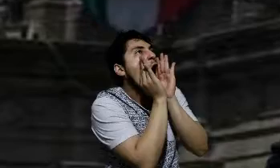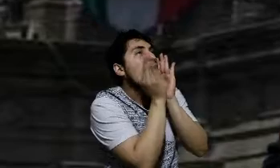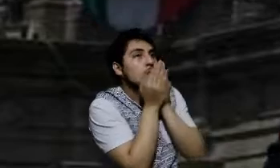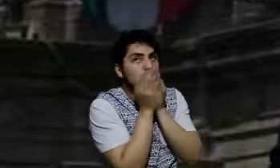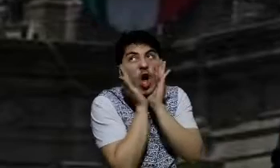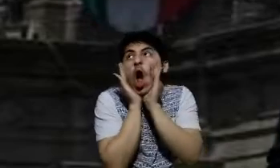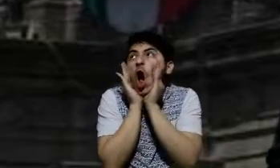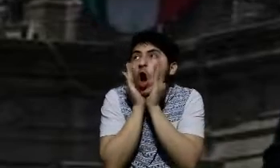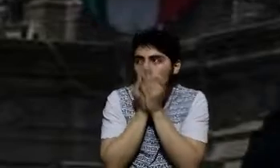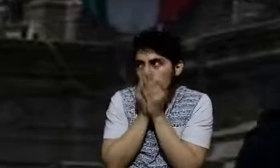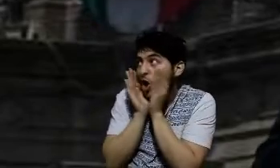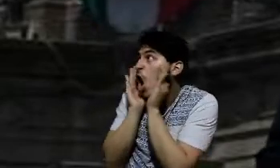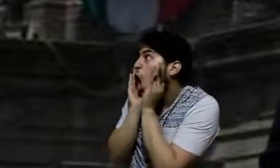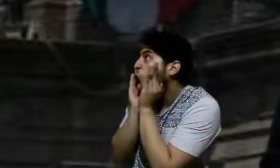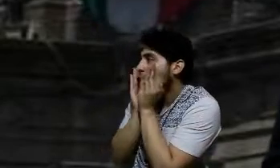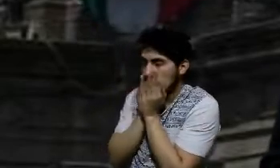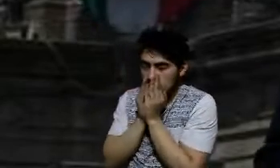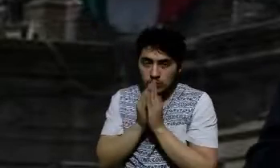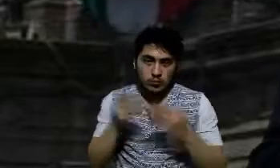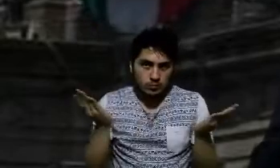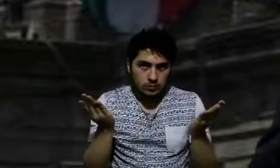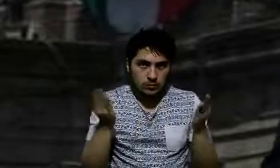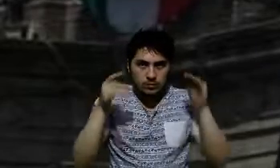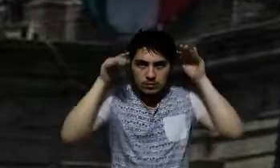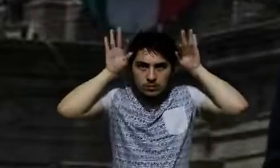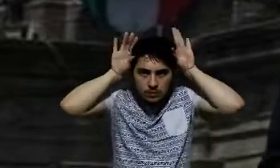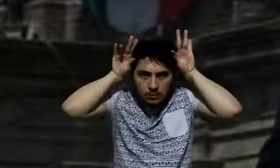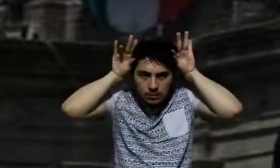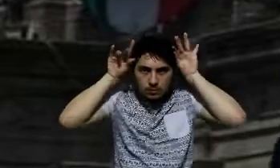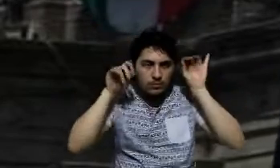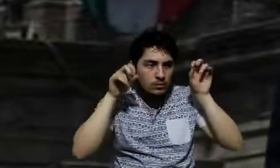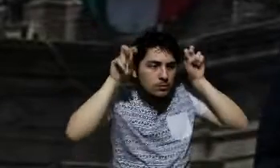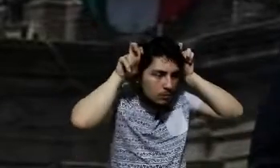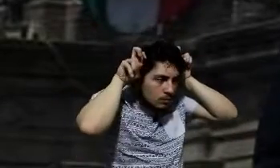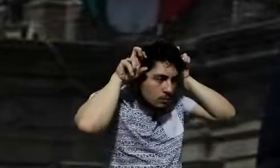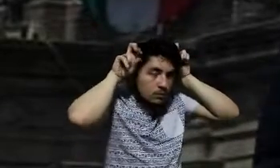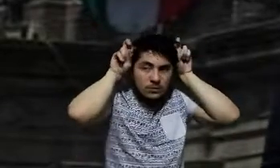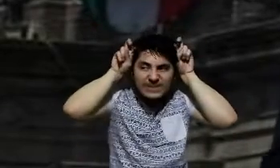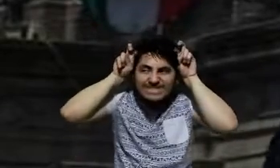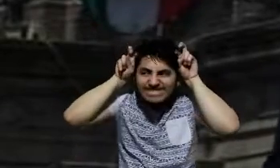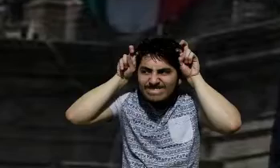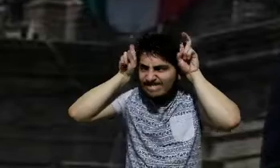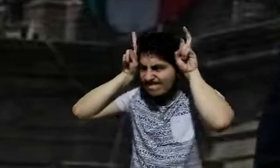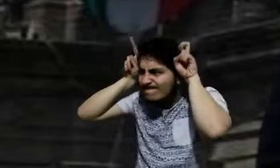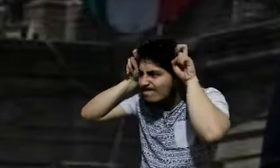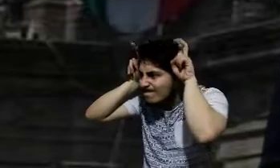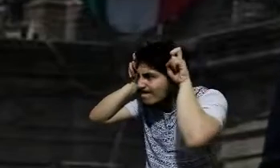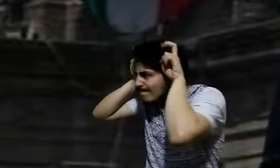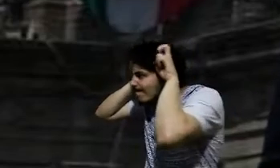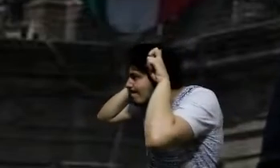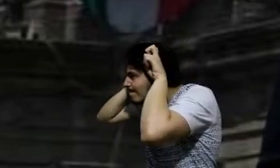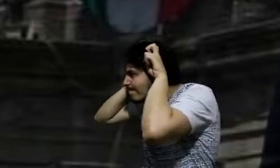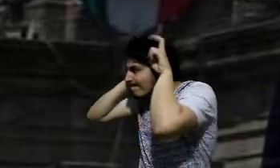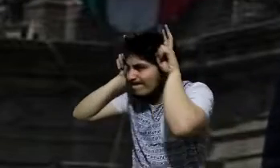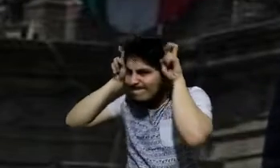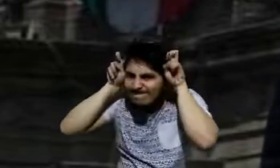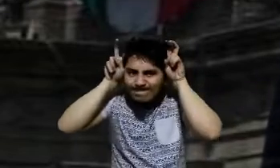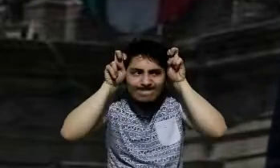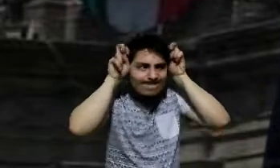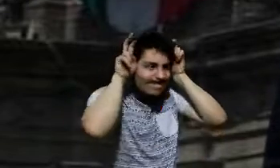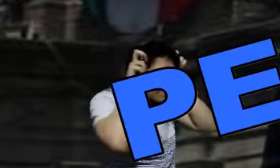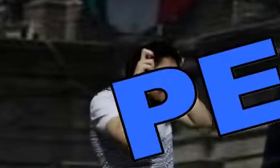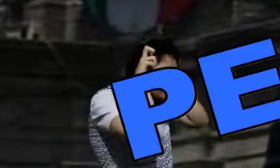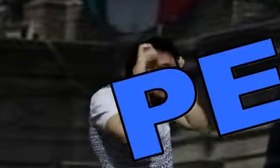en mi coche privado. No, no, no. Yo ando en taxi como usted, señora, la que me ve sentadita. Cosita